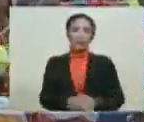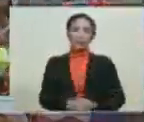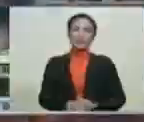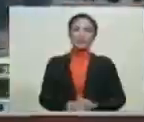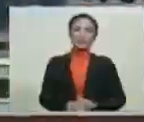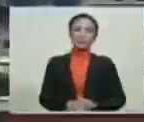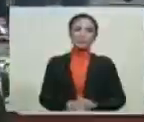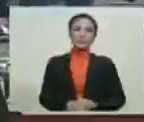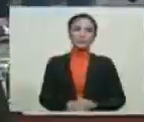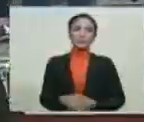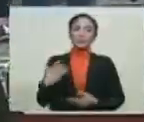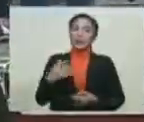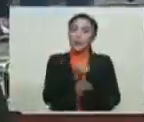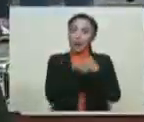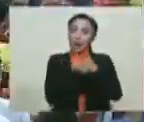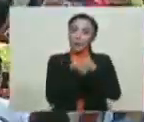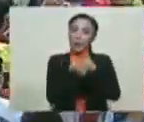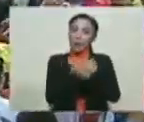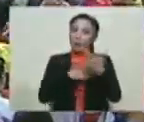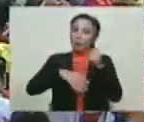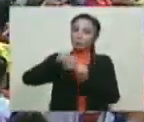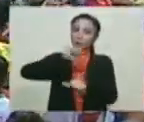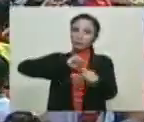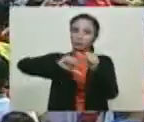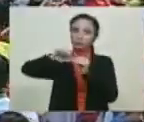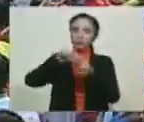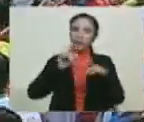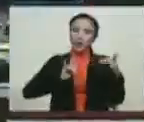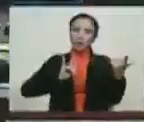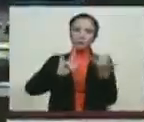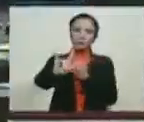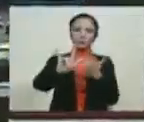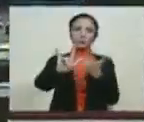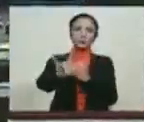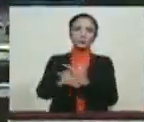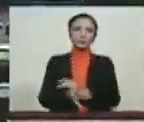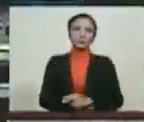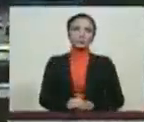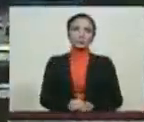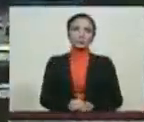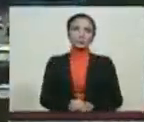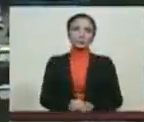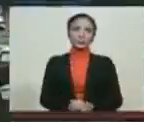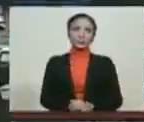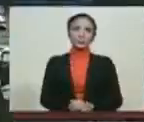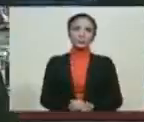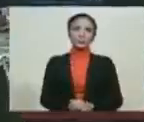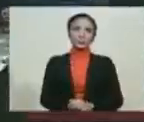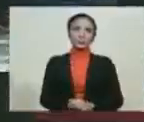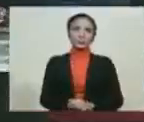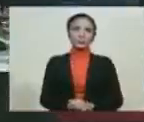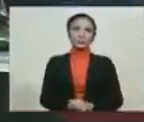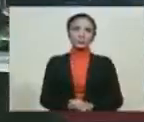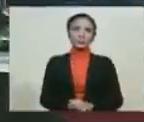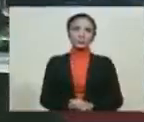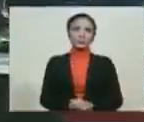y amor con amor se paga patria con patria se paga